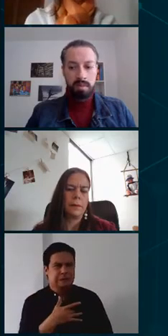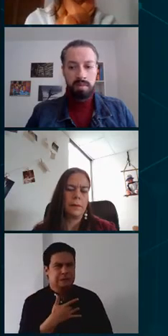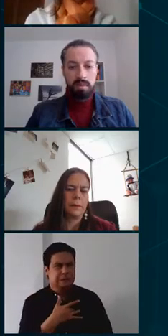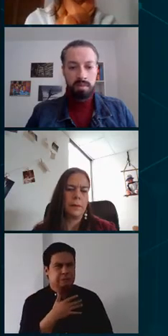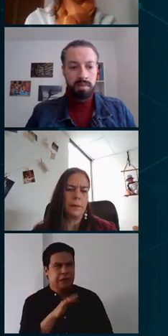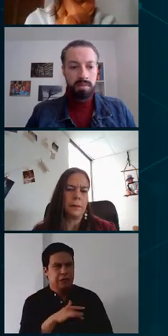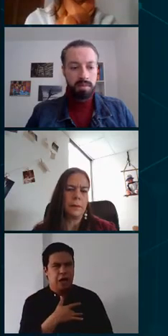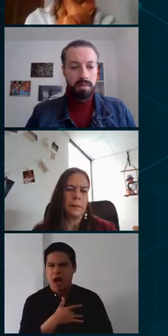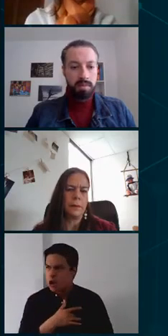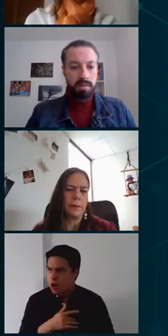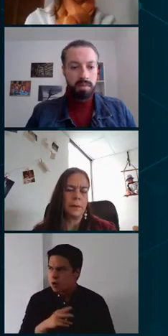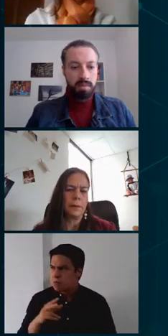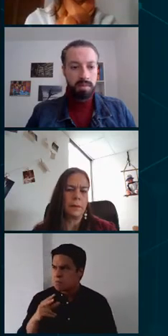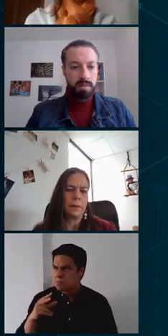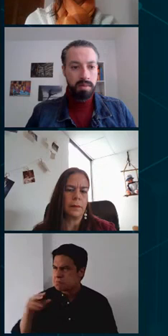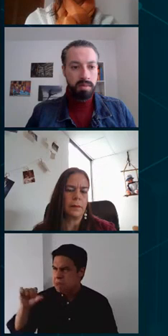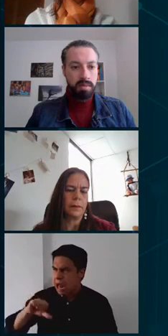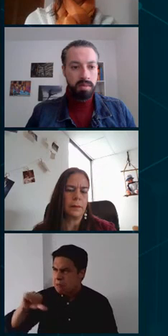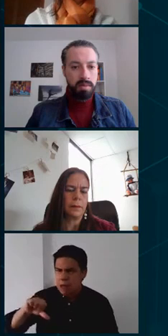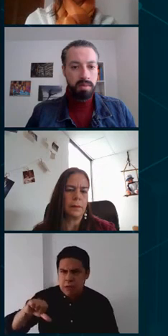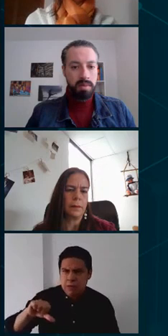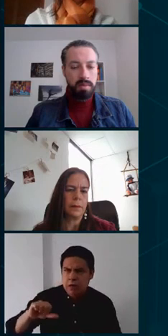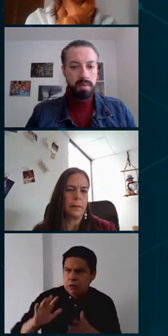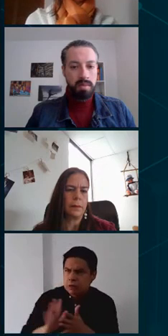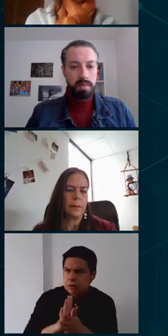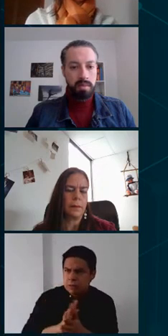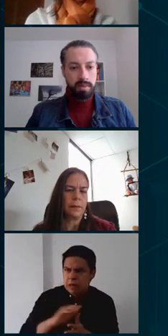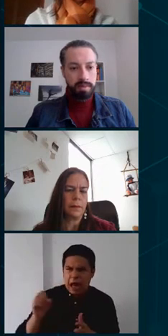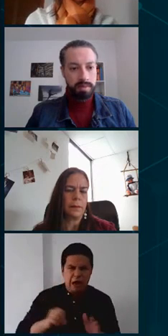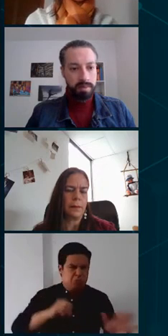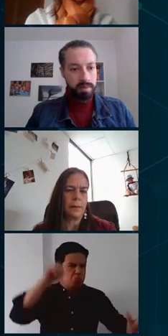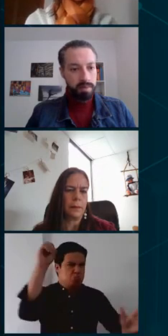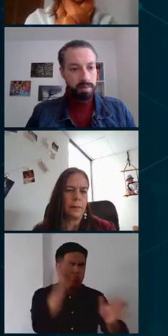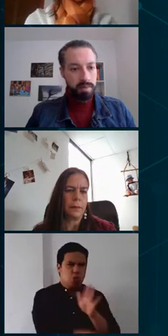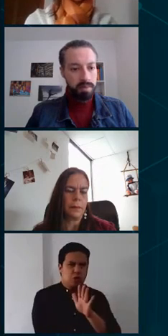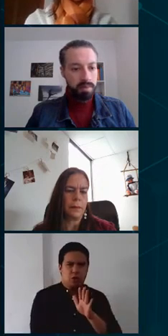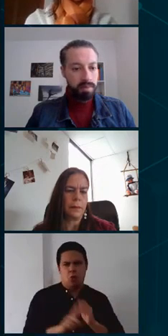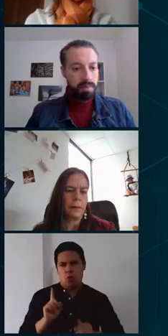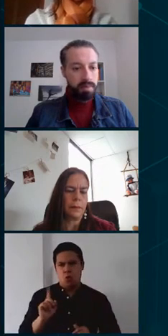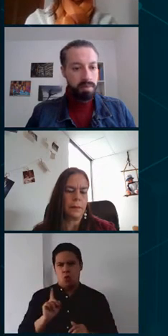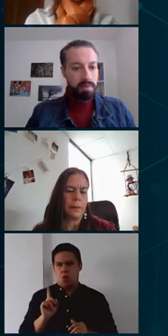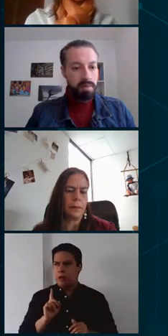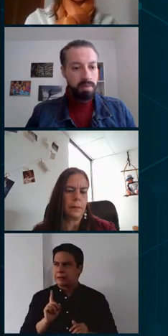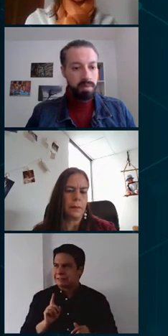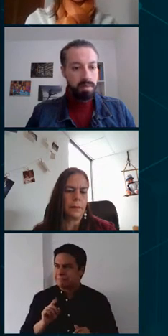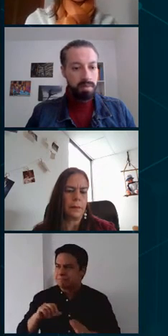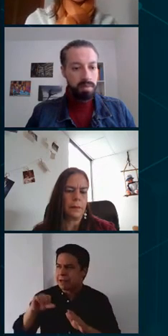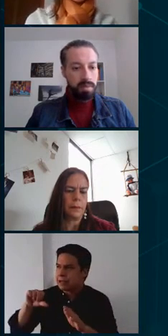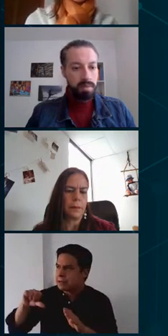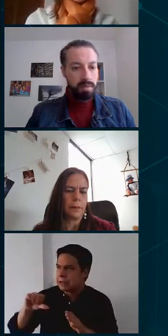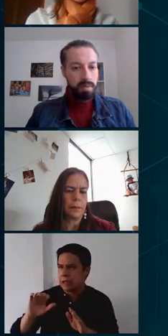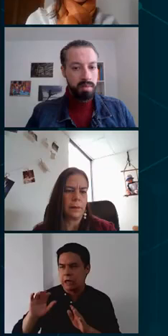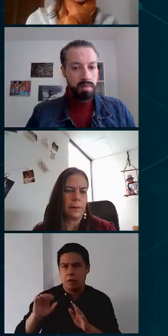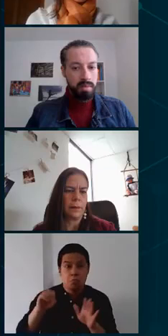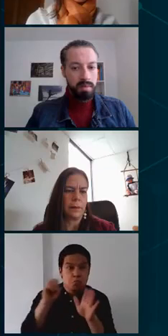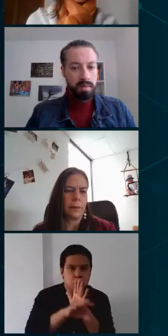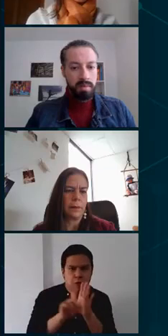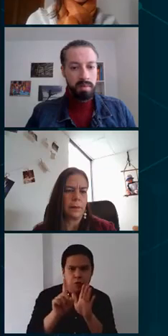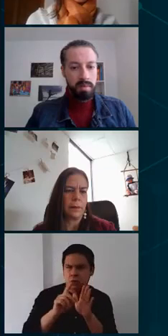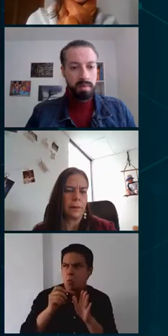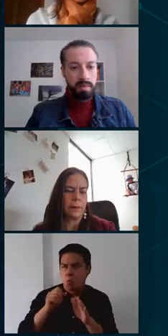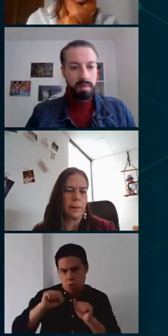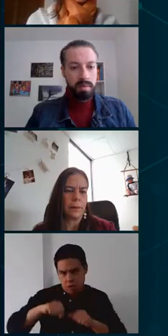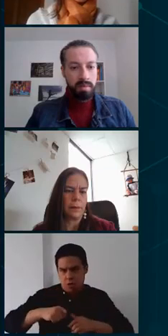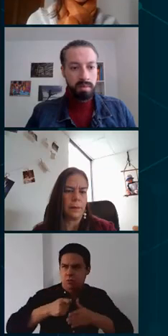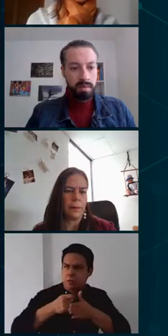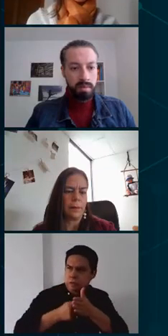ahí obtenemos ese aprendizaje para llegar al producto final que realmente supla la necesidad. Entonces, acá